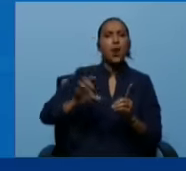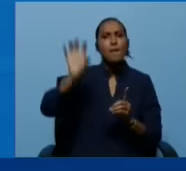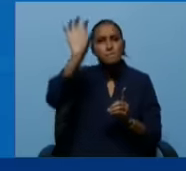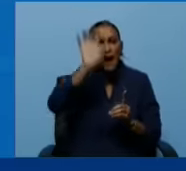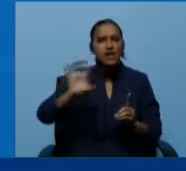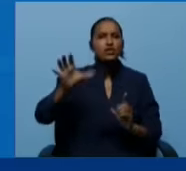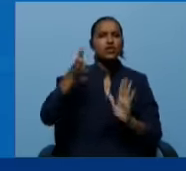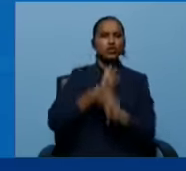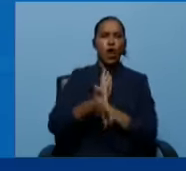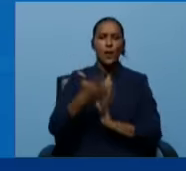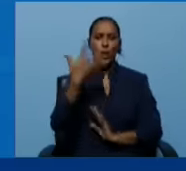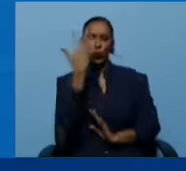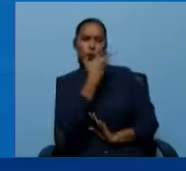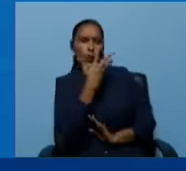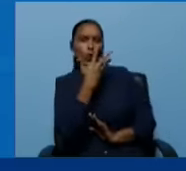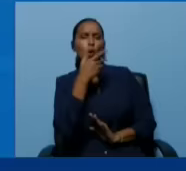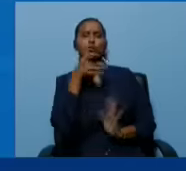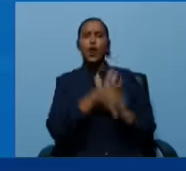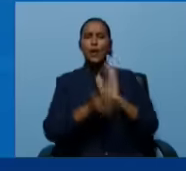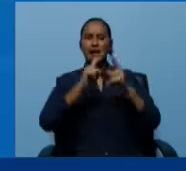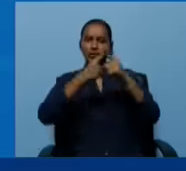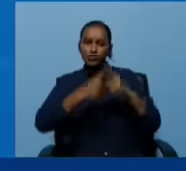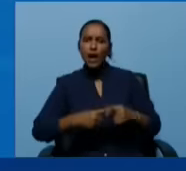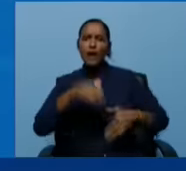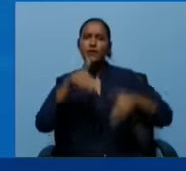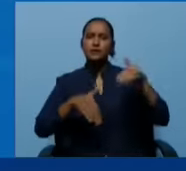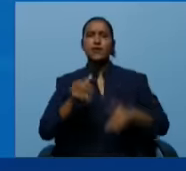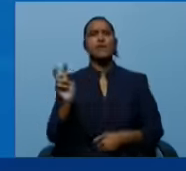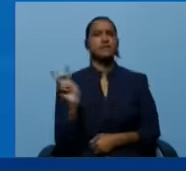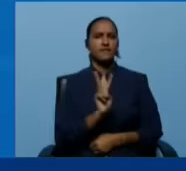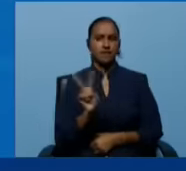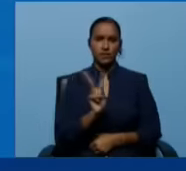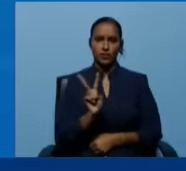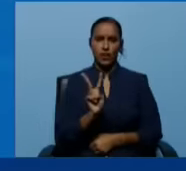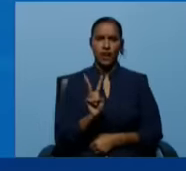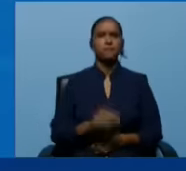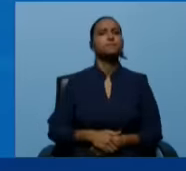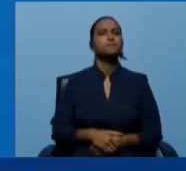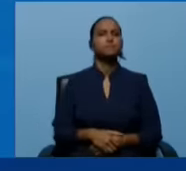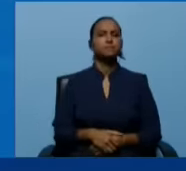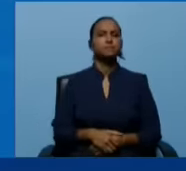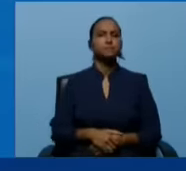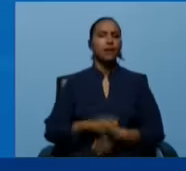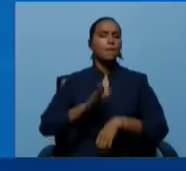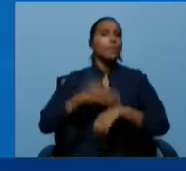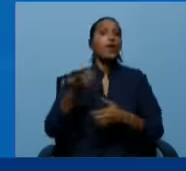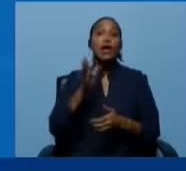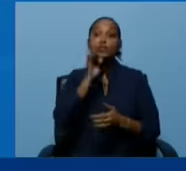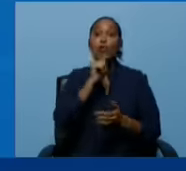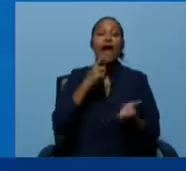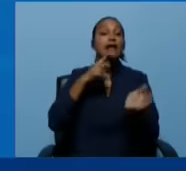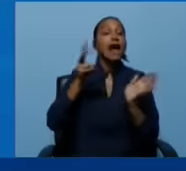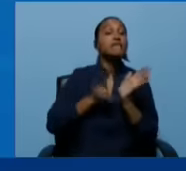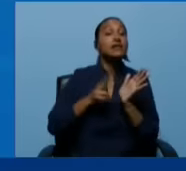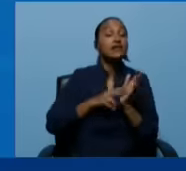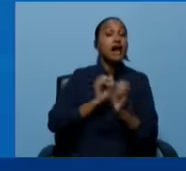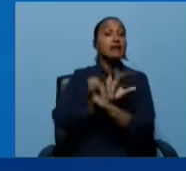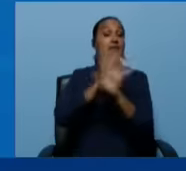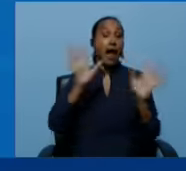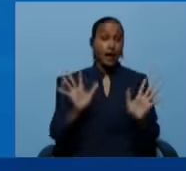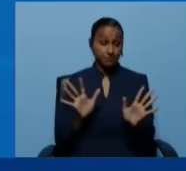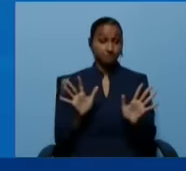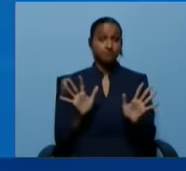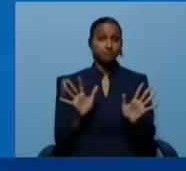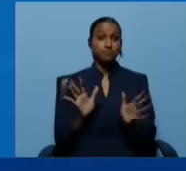Venezuela y de promover resoluciones y pronunciamientos que no reflejan la realidad del país. Es